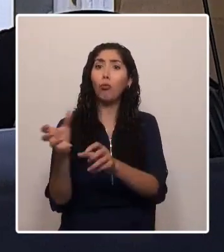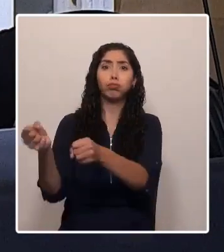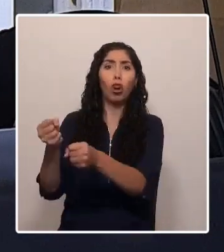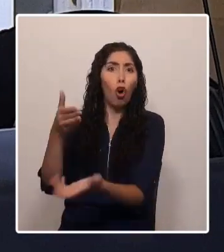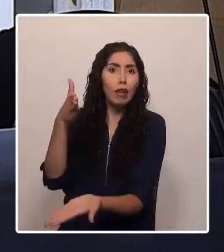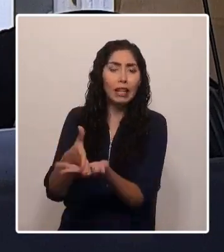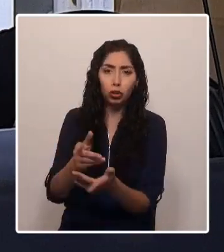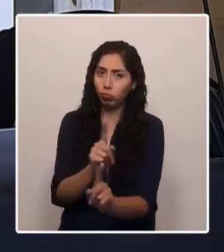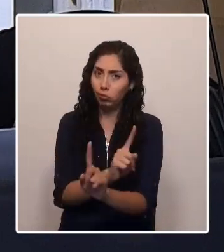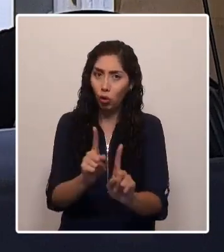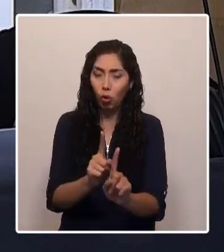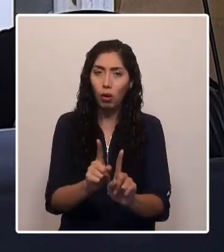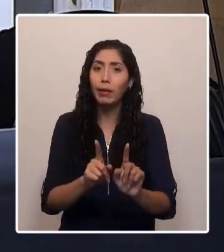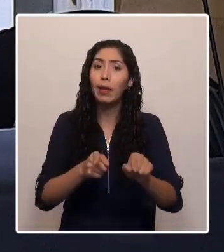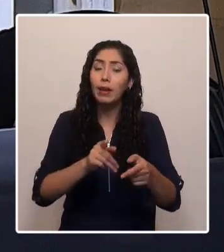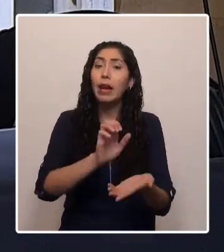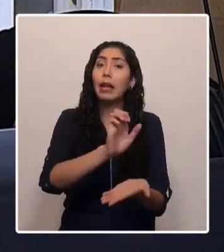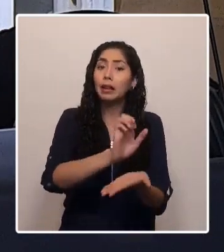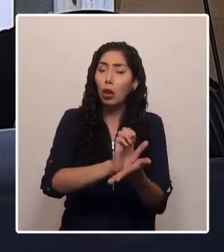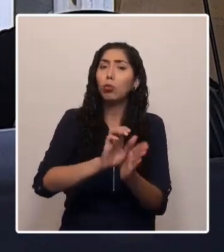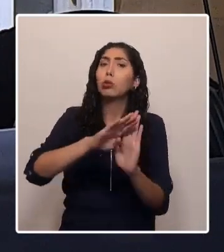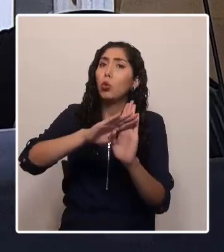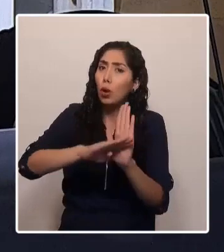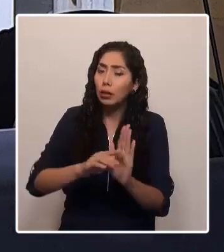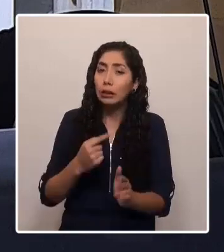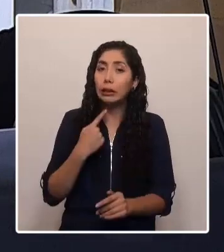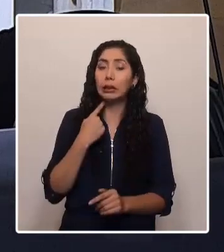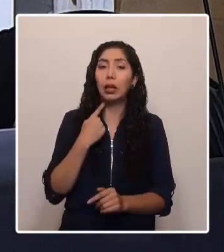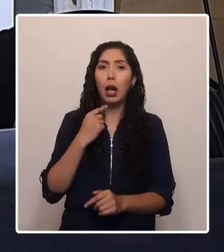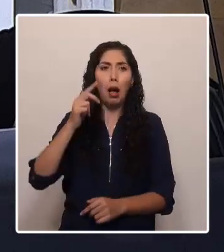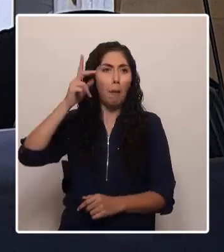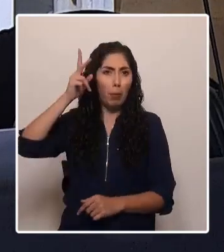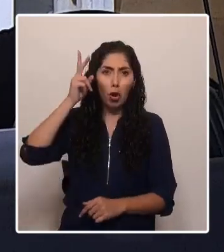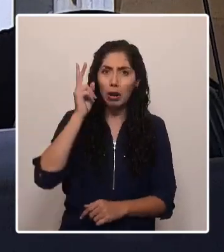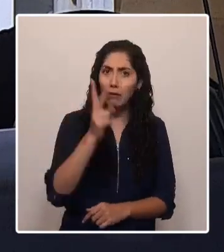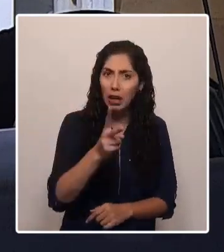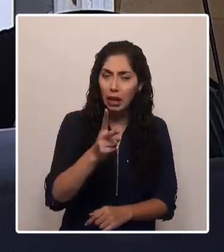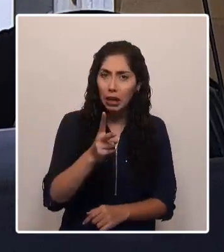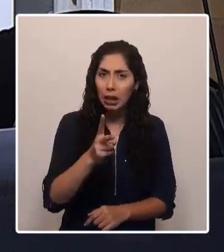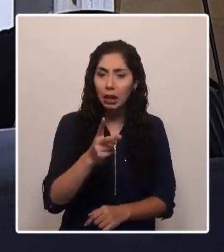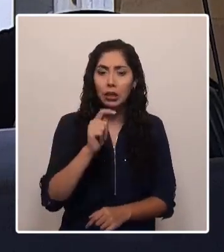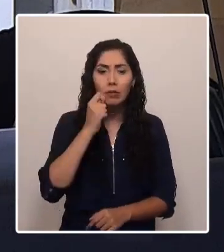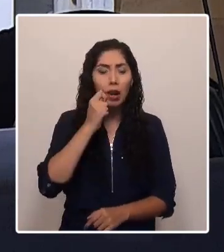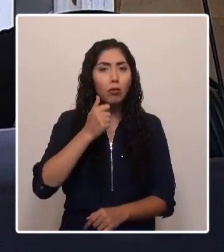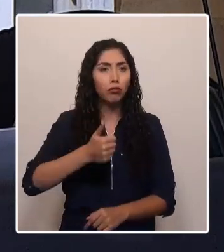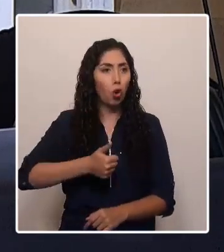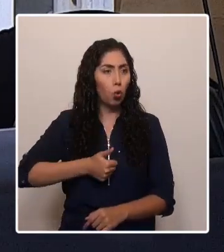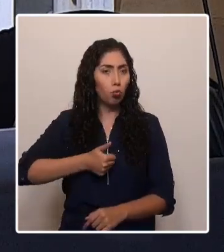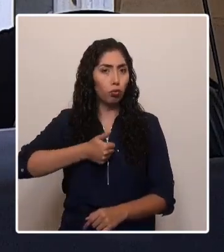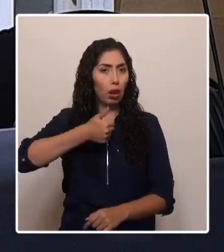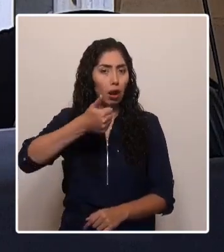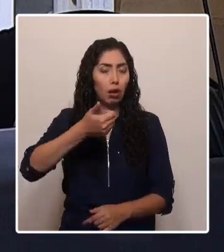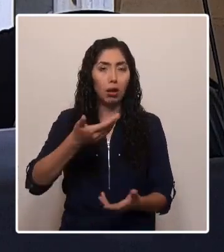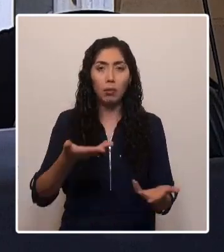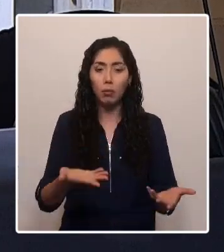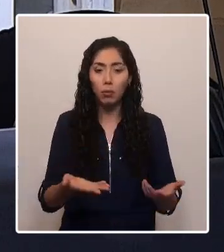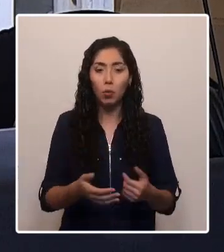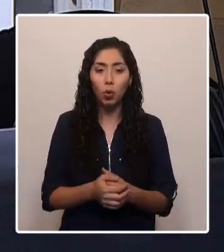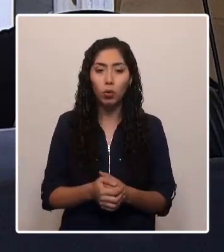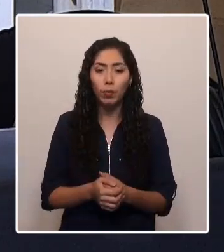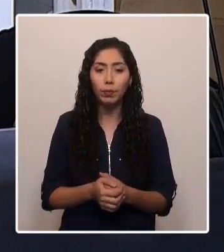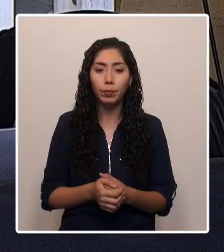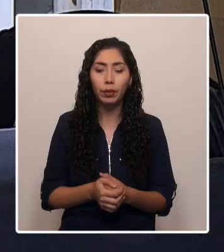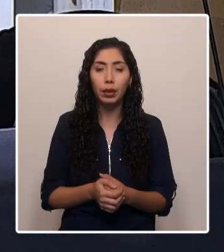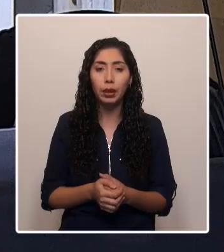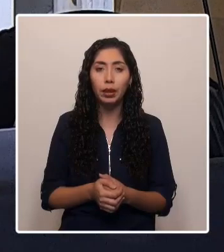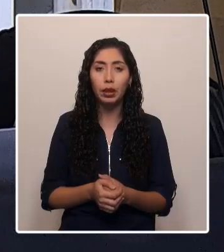que reduzcan su ocurrencia. Pero prohibirla sin más constituye un voluntarismo que, paradójicamente, le quitará fuerza a la